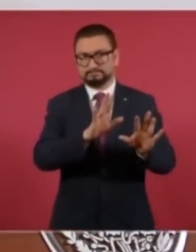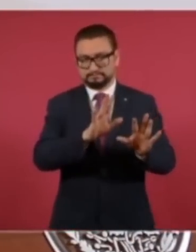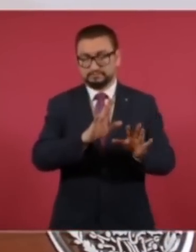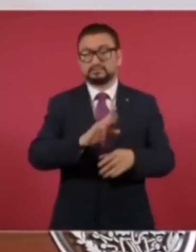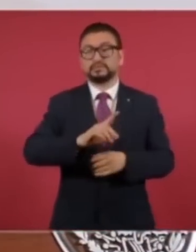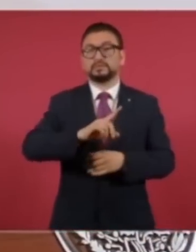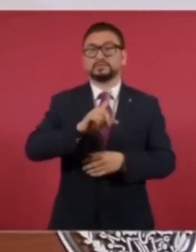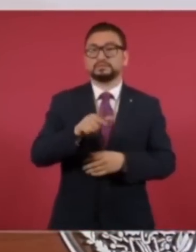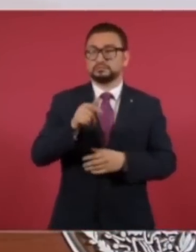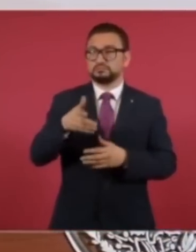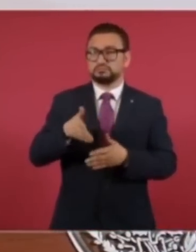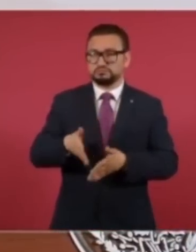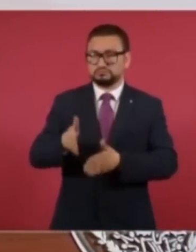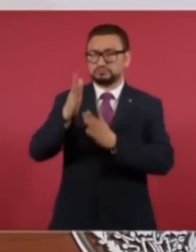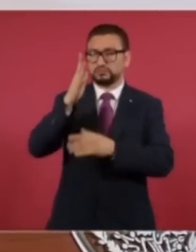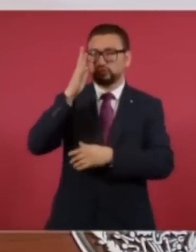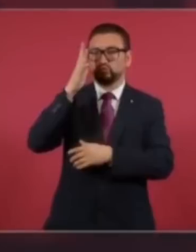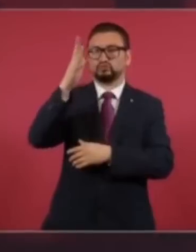y